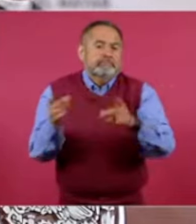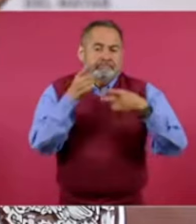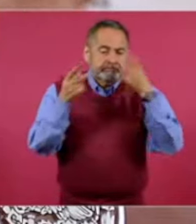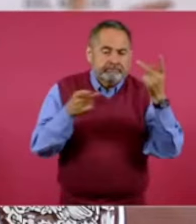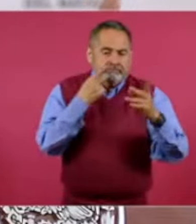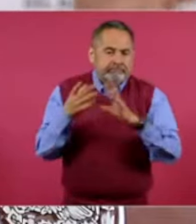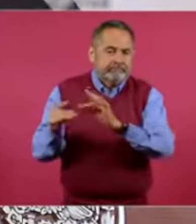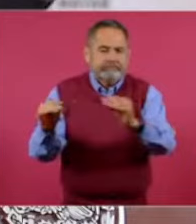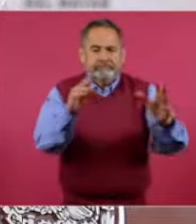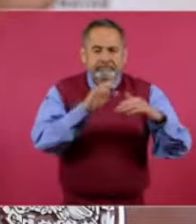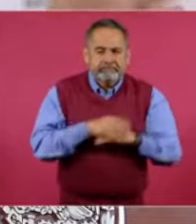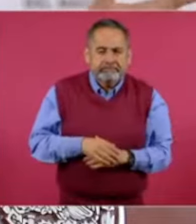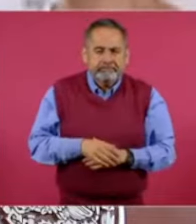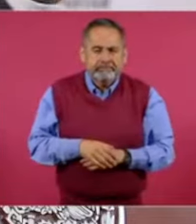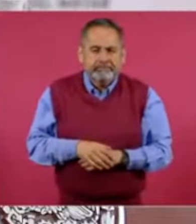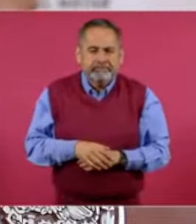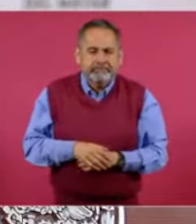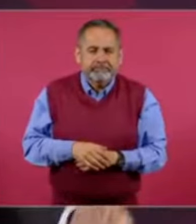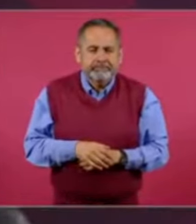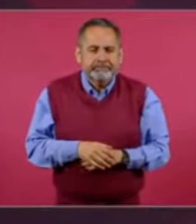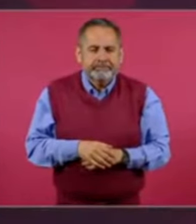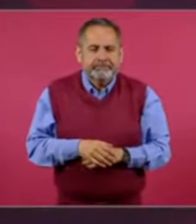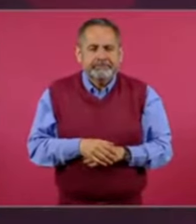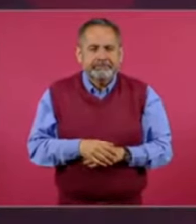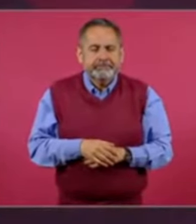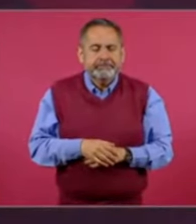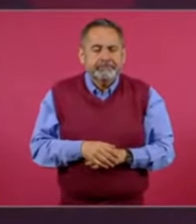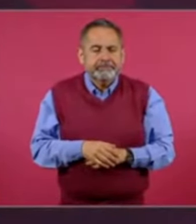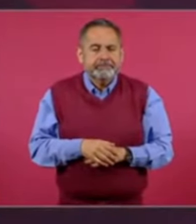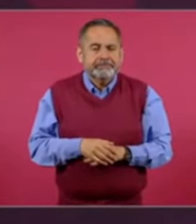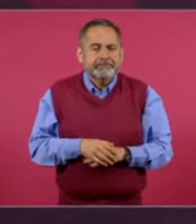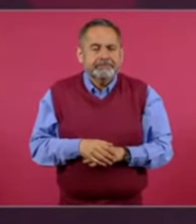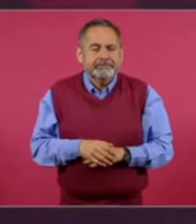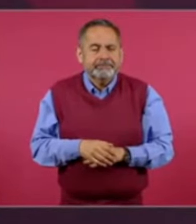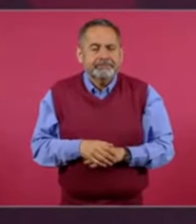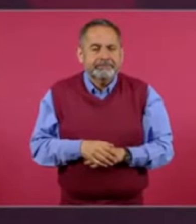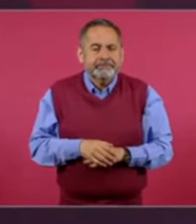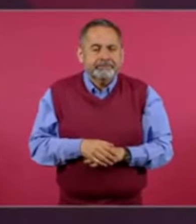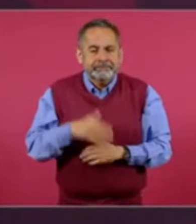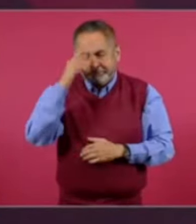toda una ola de